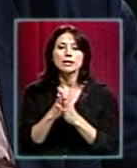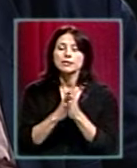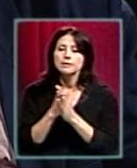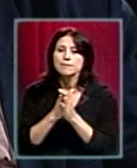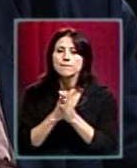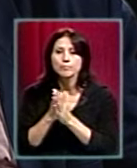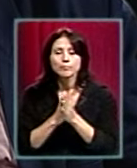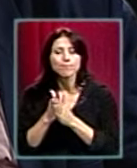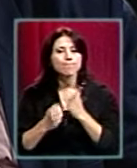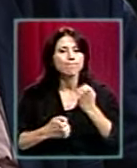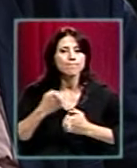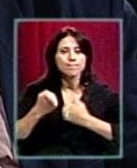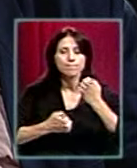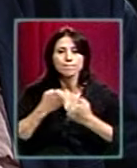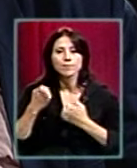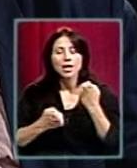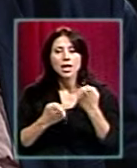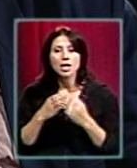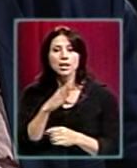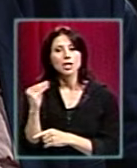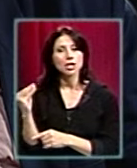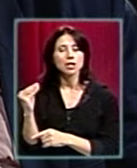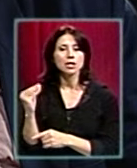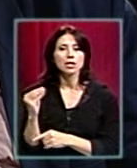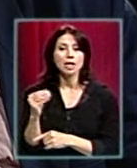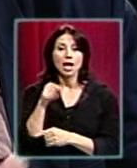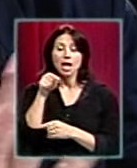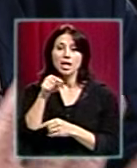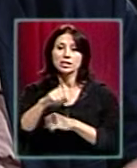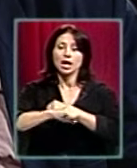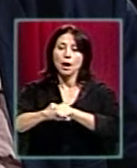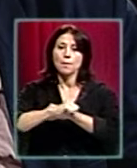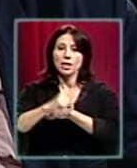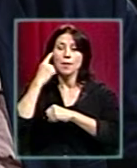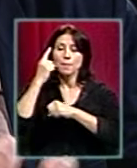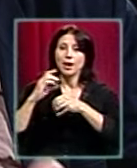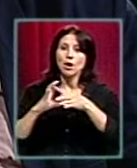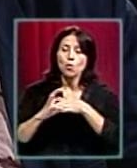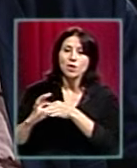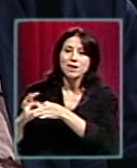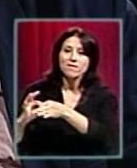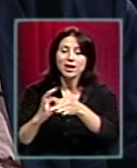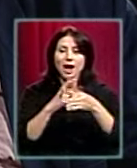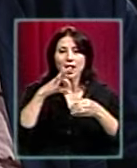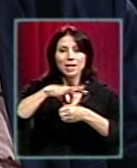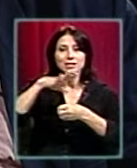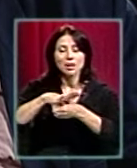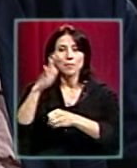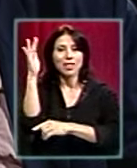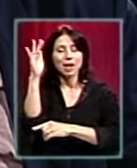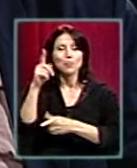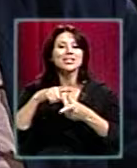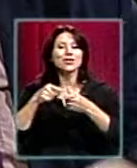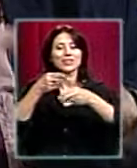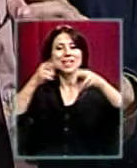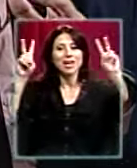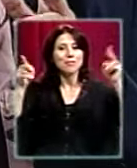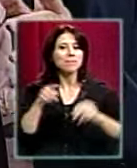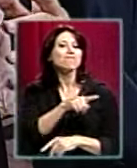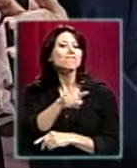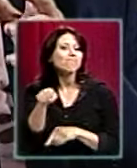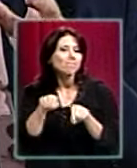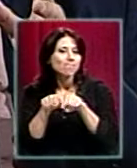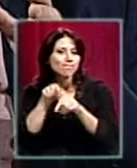entusiasmo. Y le pusimos a la campaña para unificar toda la siembra de árboles a que sembras un árbol. Qué bien,